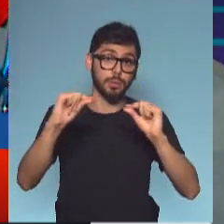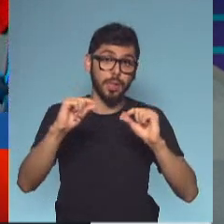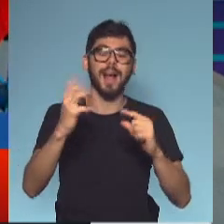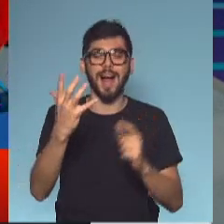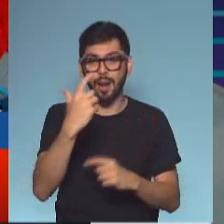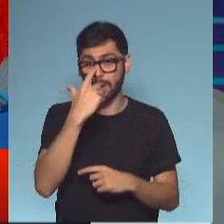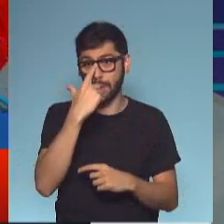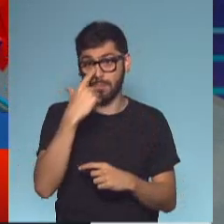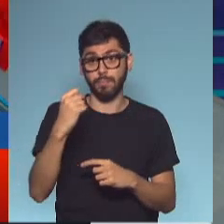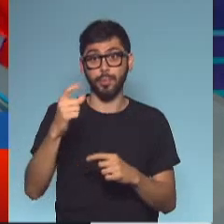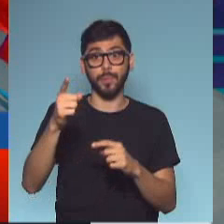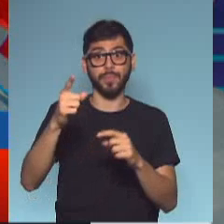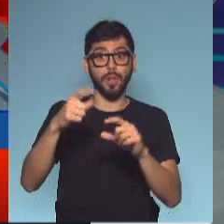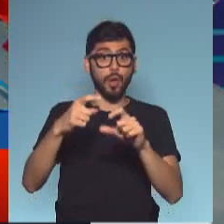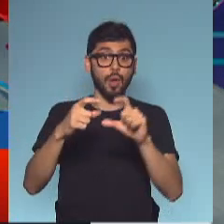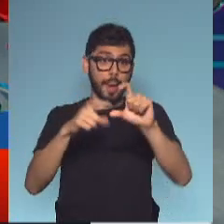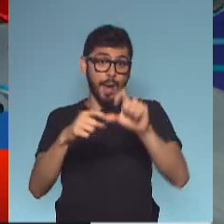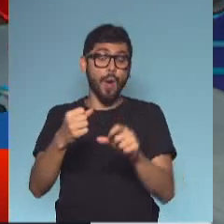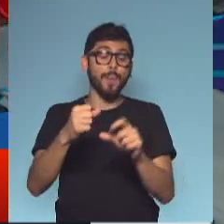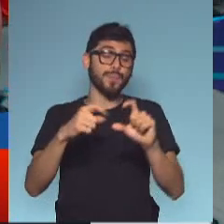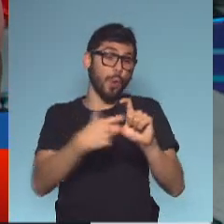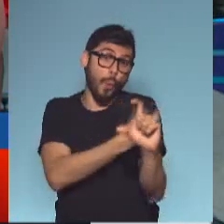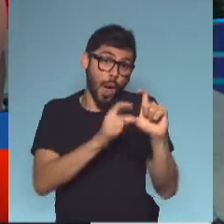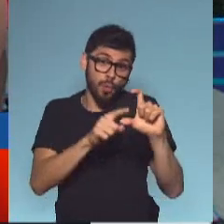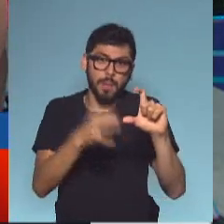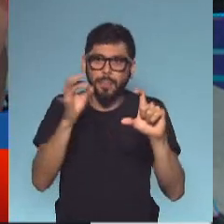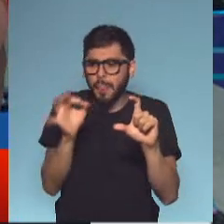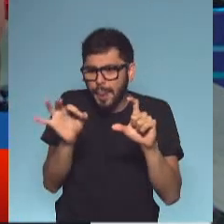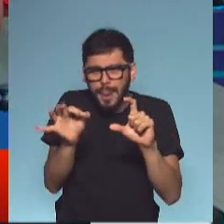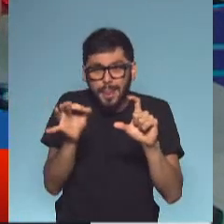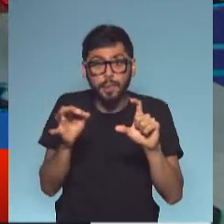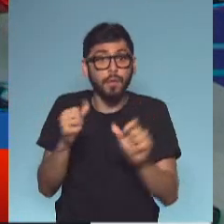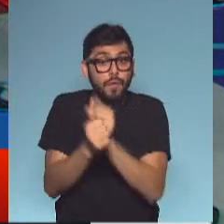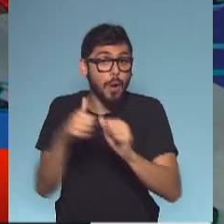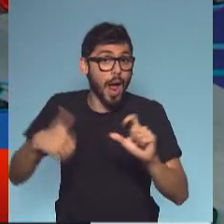parte los activos para esas vacunas se fabricaron en nuestro país, justamente. Exactamente. Una De deuda hecho, que mira, tenía AstraZeneca. de las